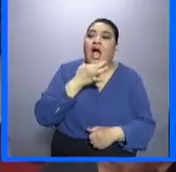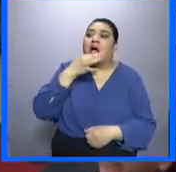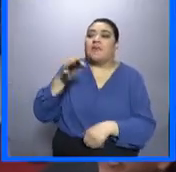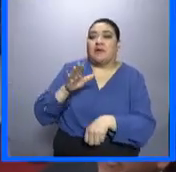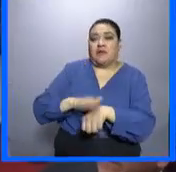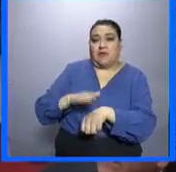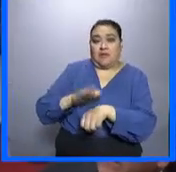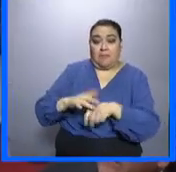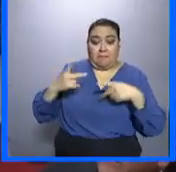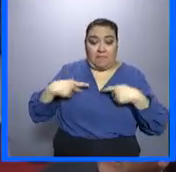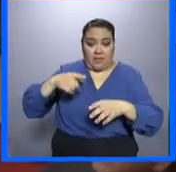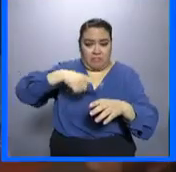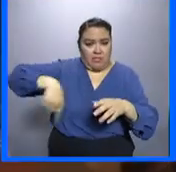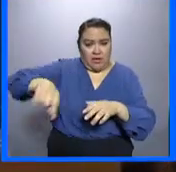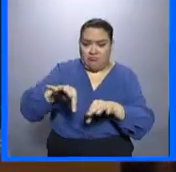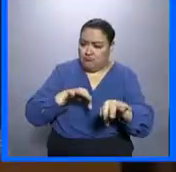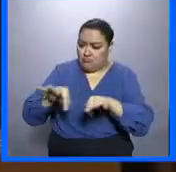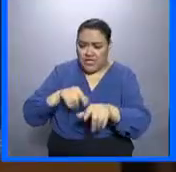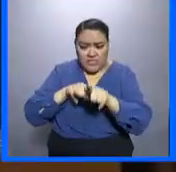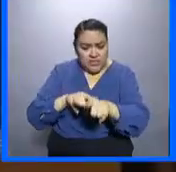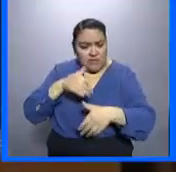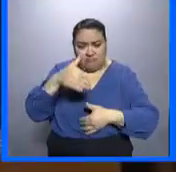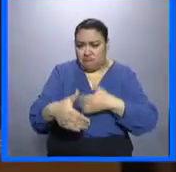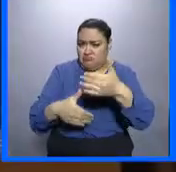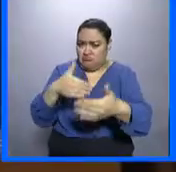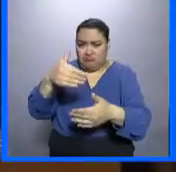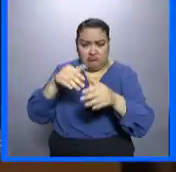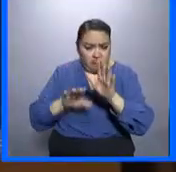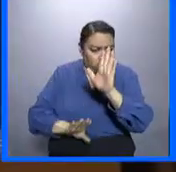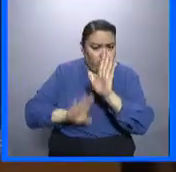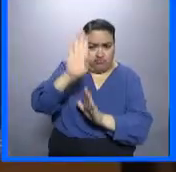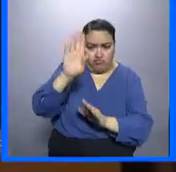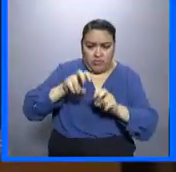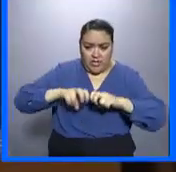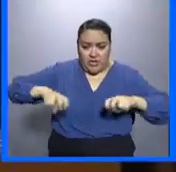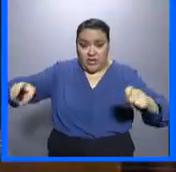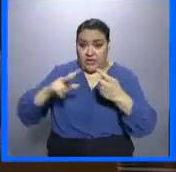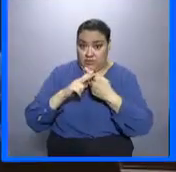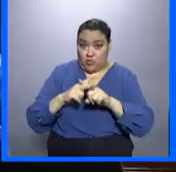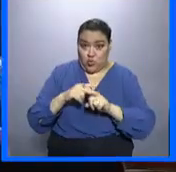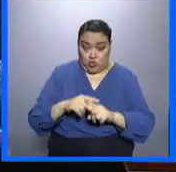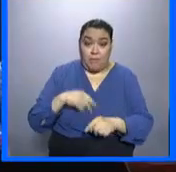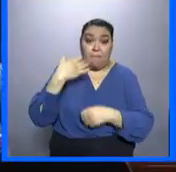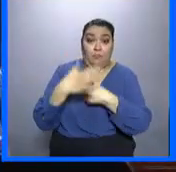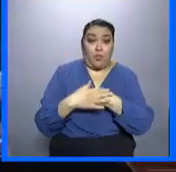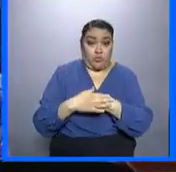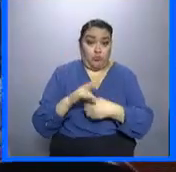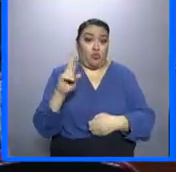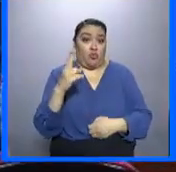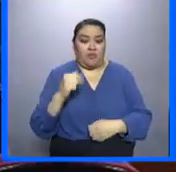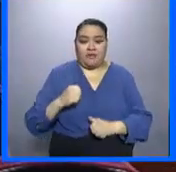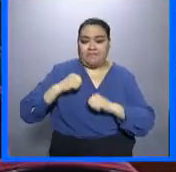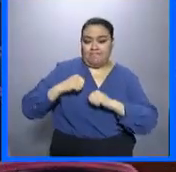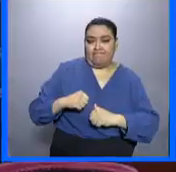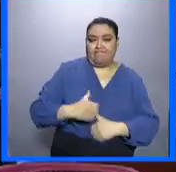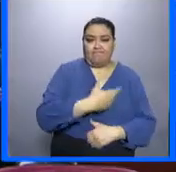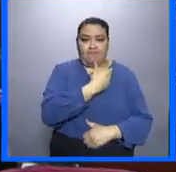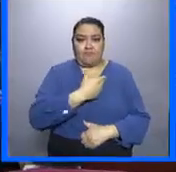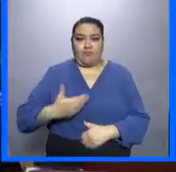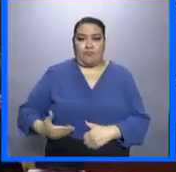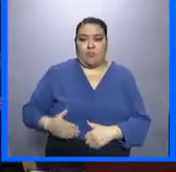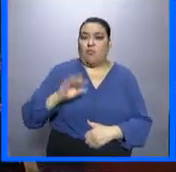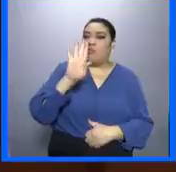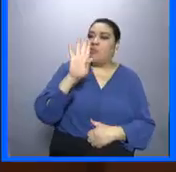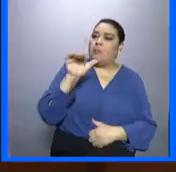al personal a seguir el camino de logros de este órgano colegiado que a partir del próximo mes estará presidido por el magistrado